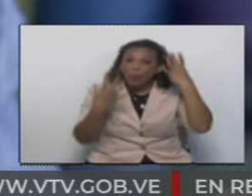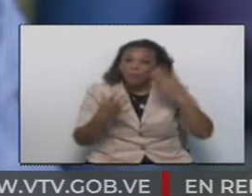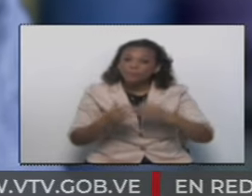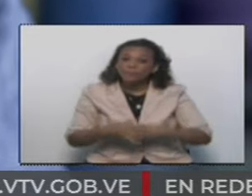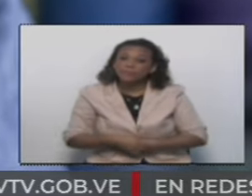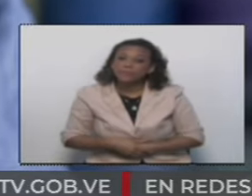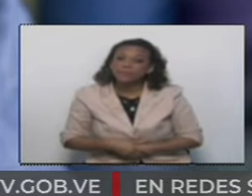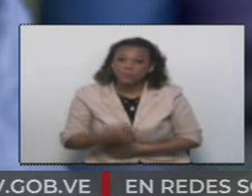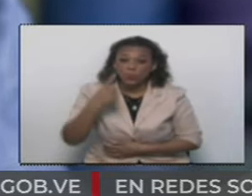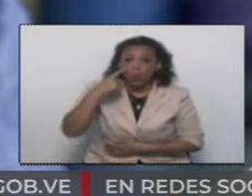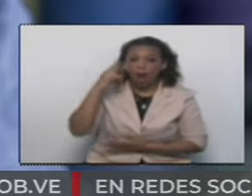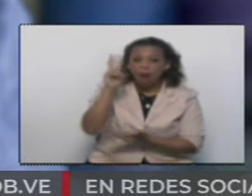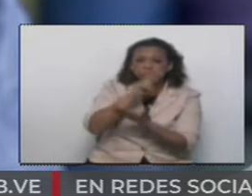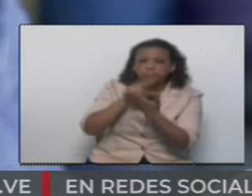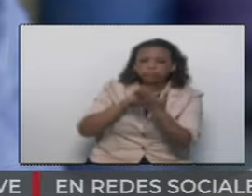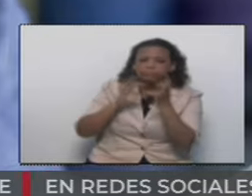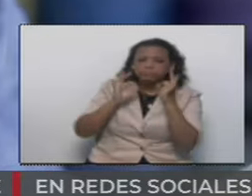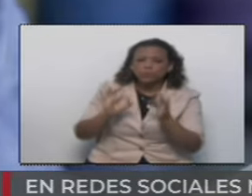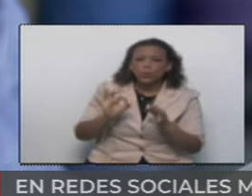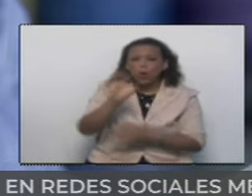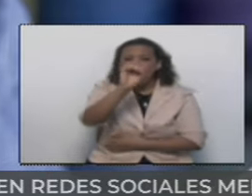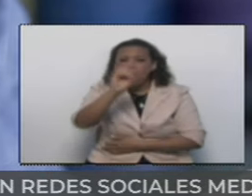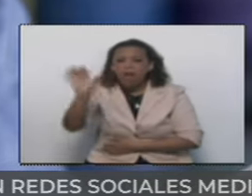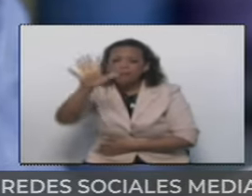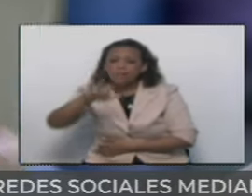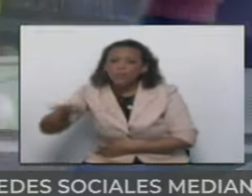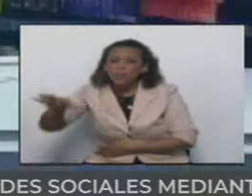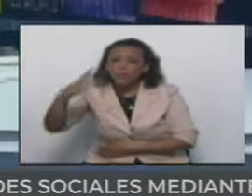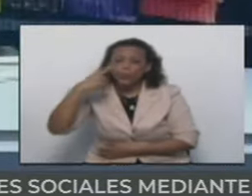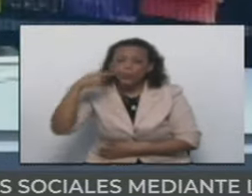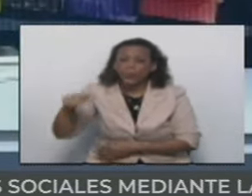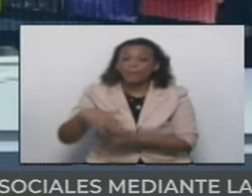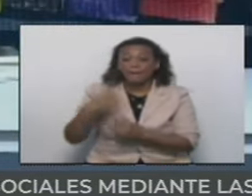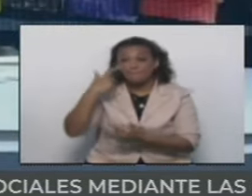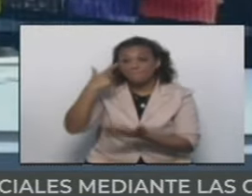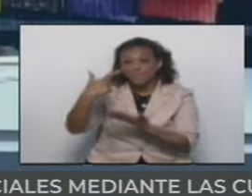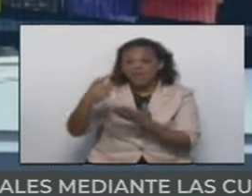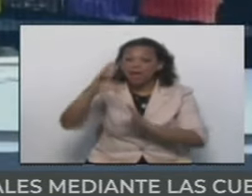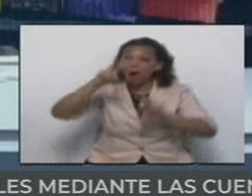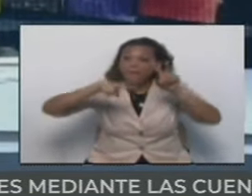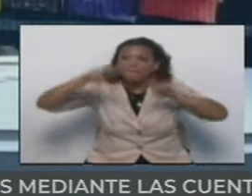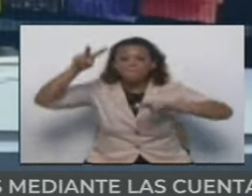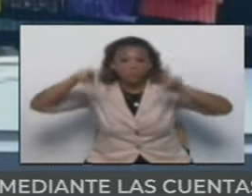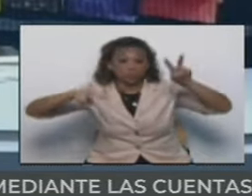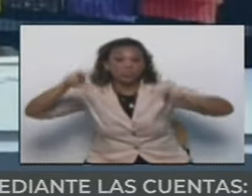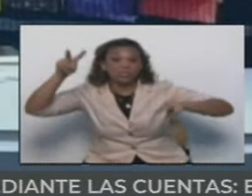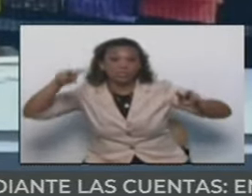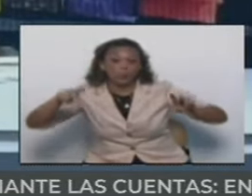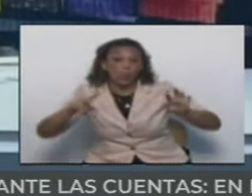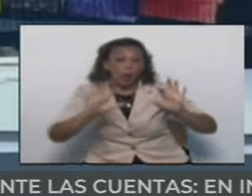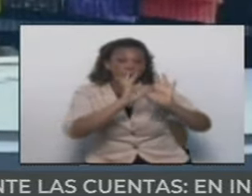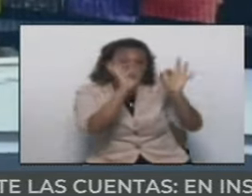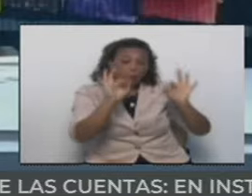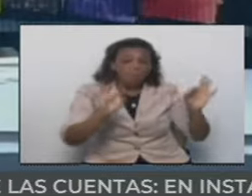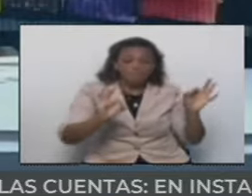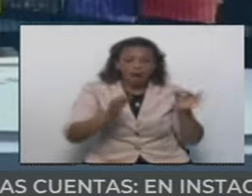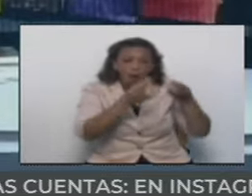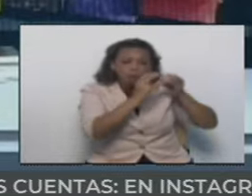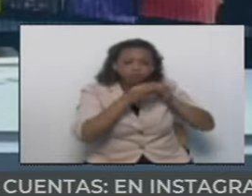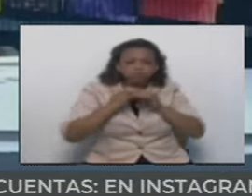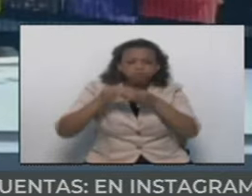músico del oriente del país. Estuvimos viendo en la exposición los instrumentos hechos por Cruz.